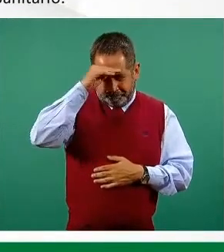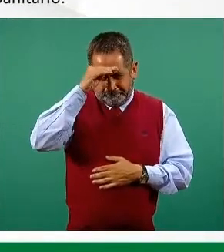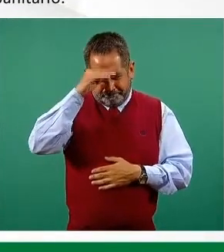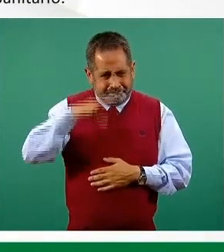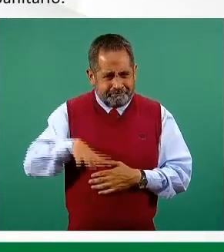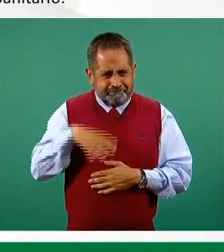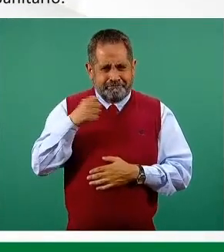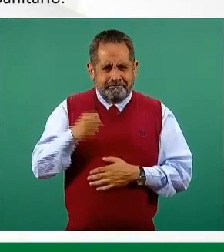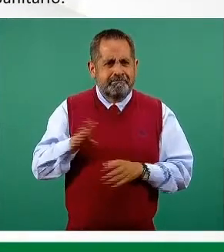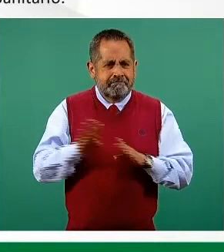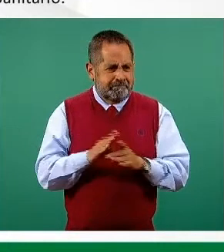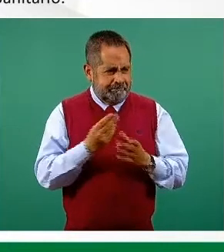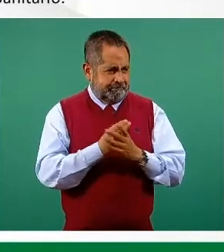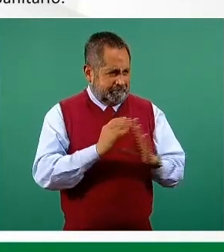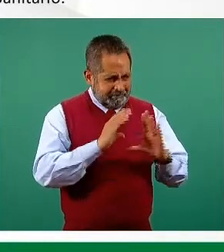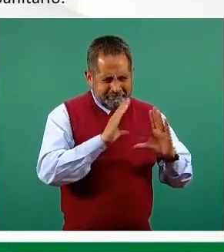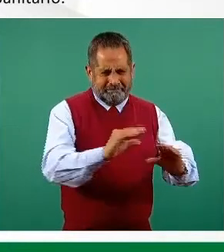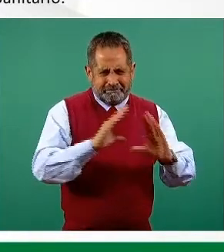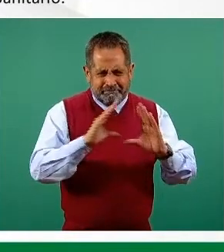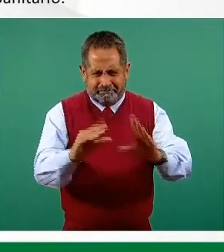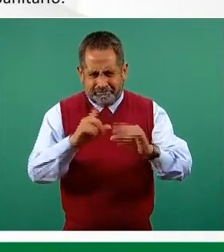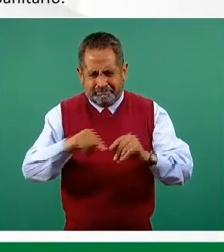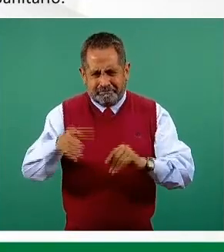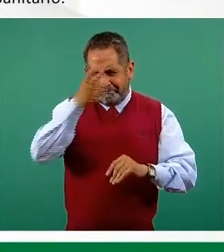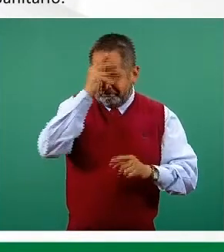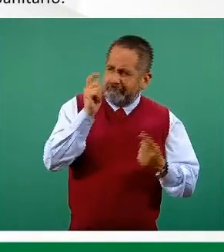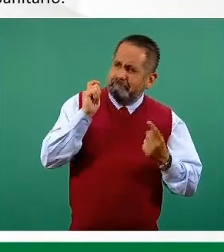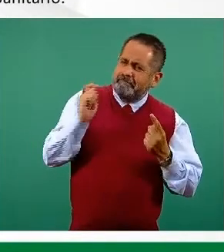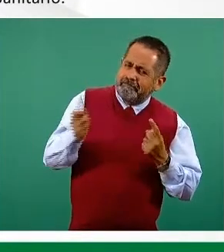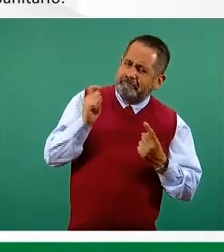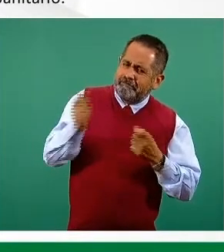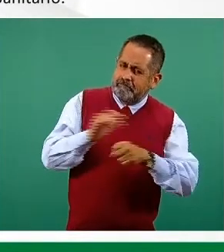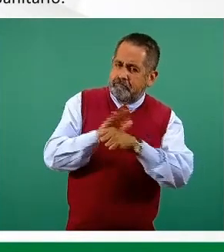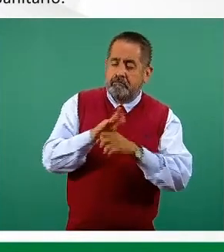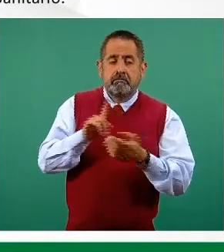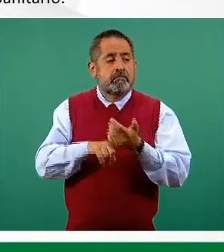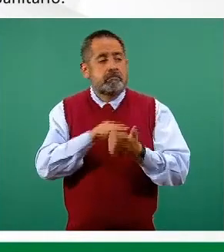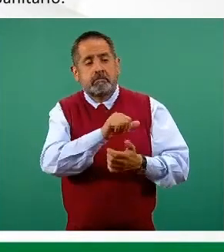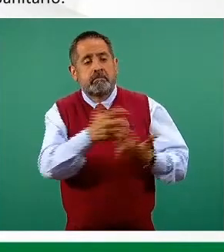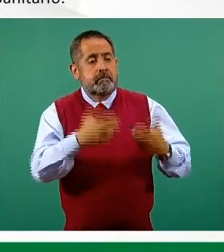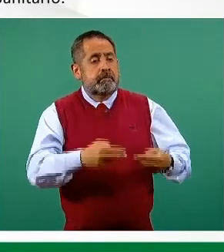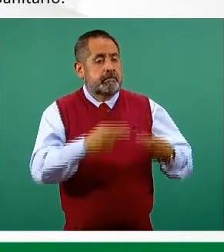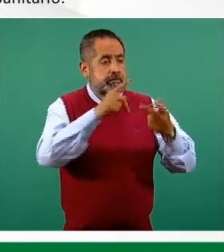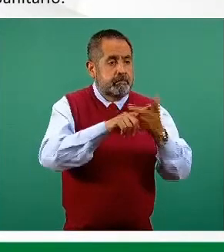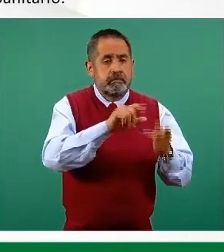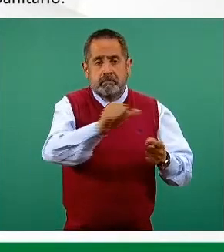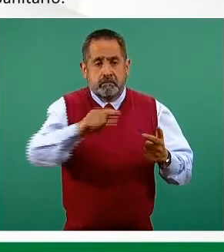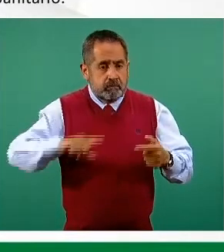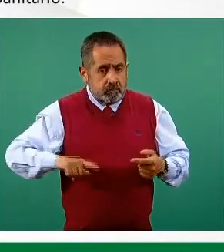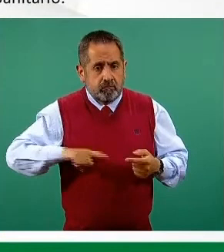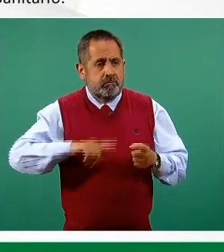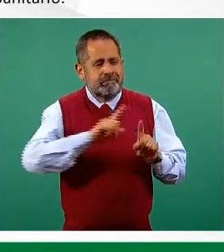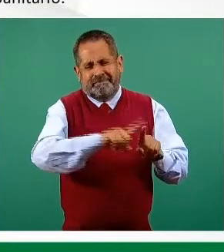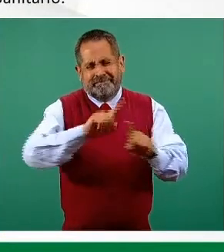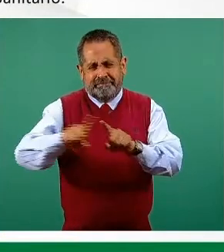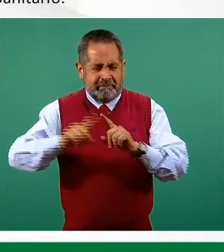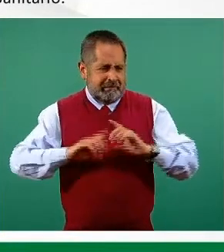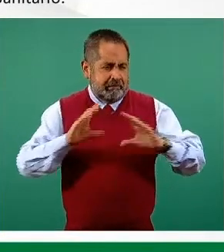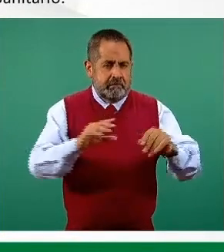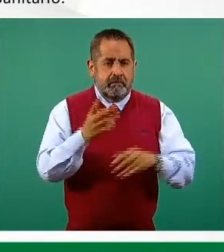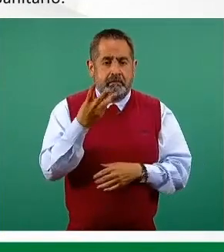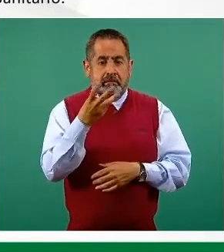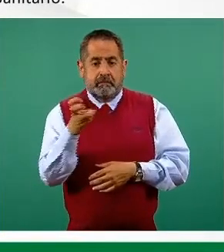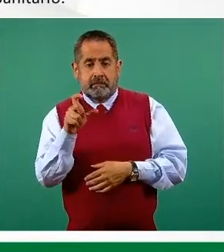esfuerzos de capacitación, pero también a los sectores, a instituciones, a empresas, instituciones gubernamentales. Más de